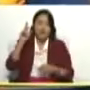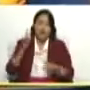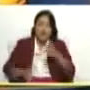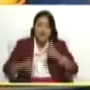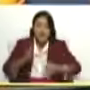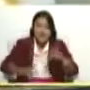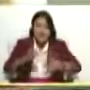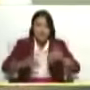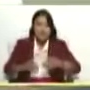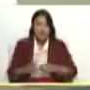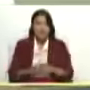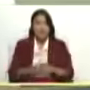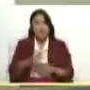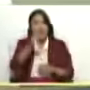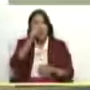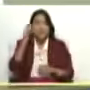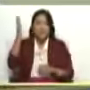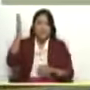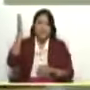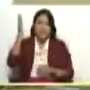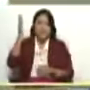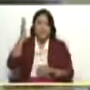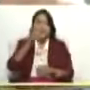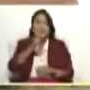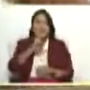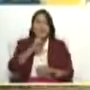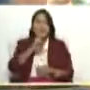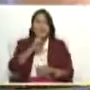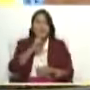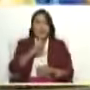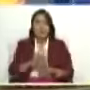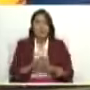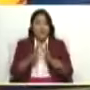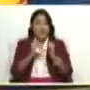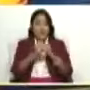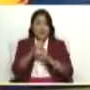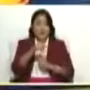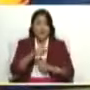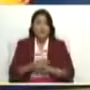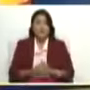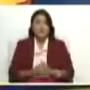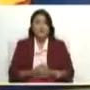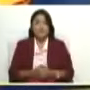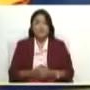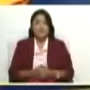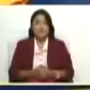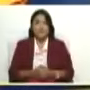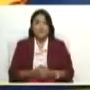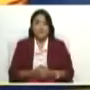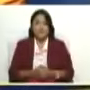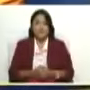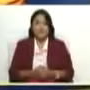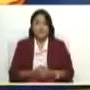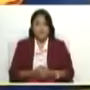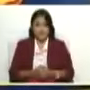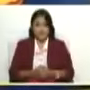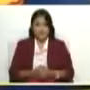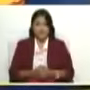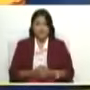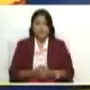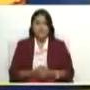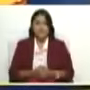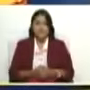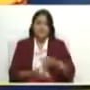venezolano José maita de anz Y si por si fuera